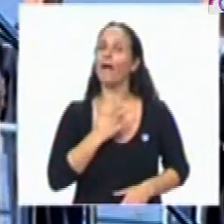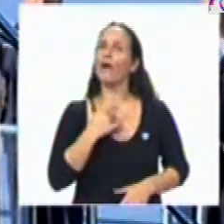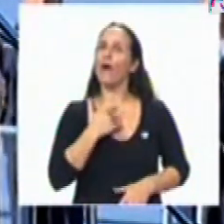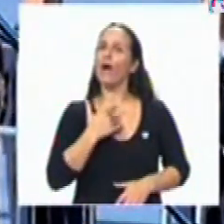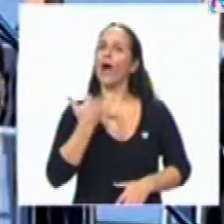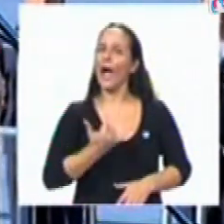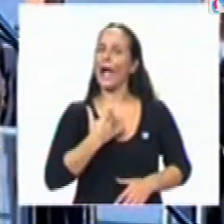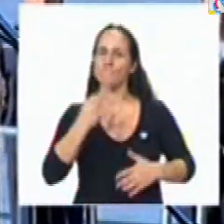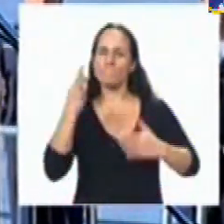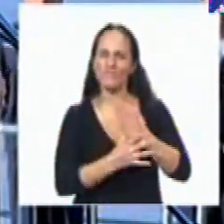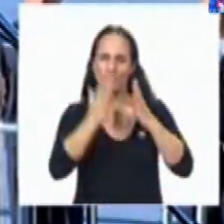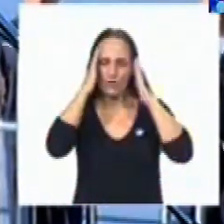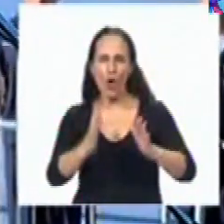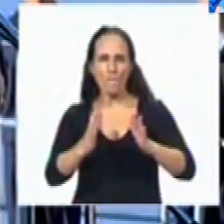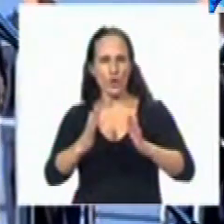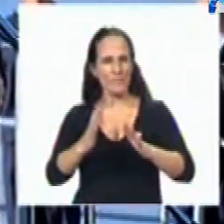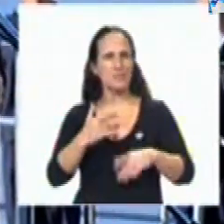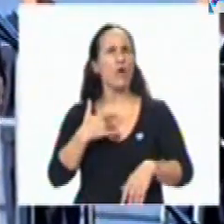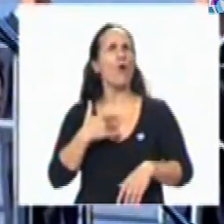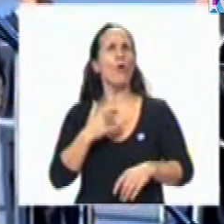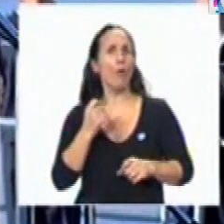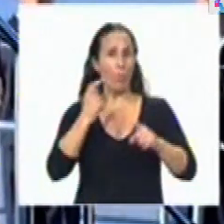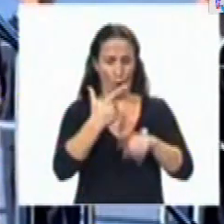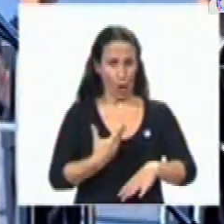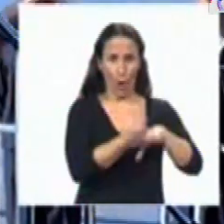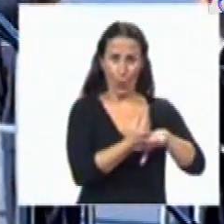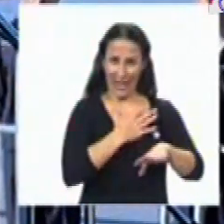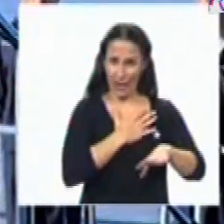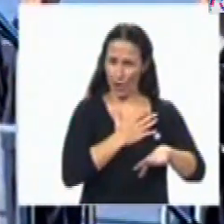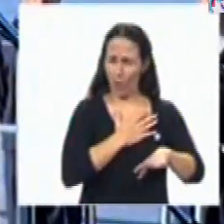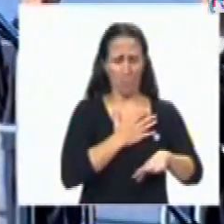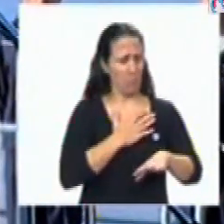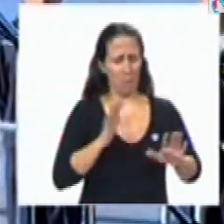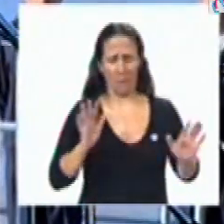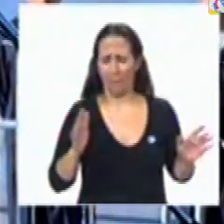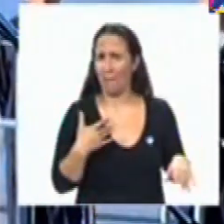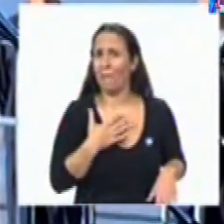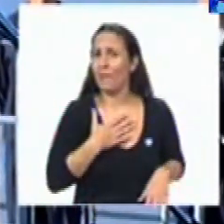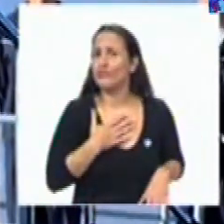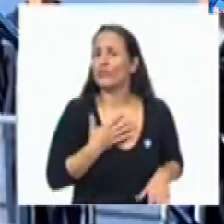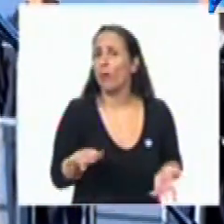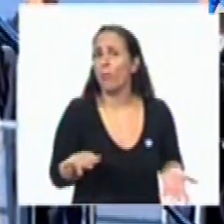tiene un compromiso no con su gobierno. A mí me quedan